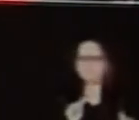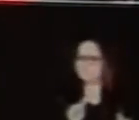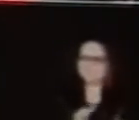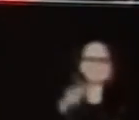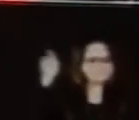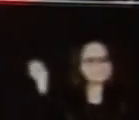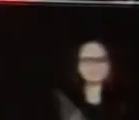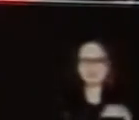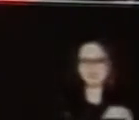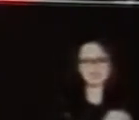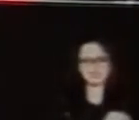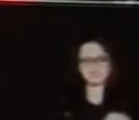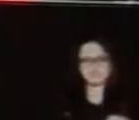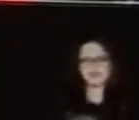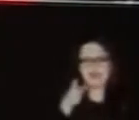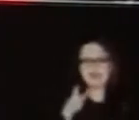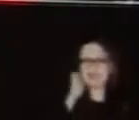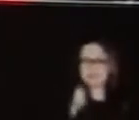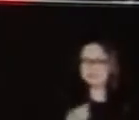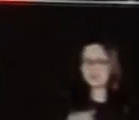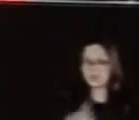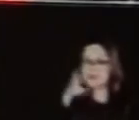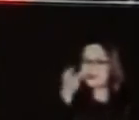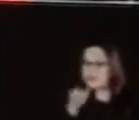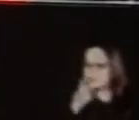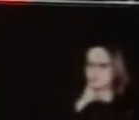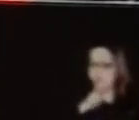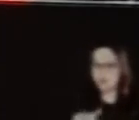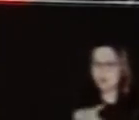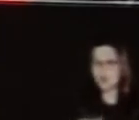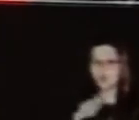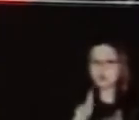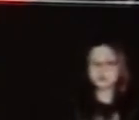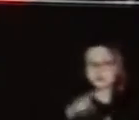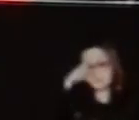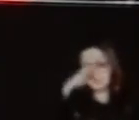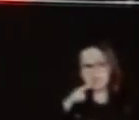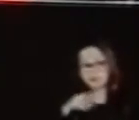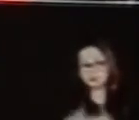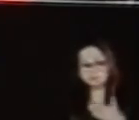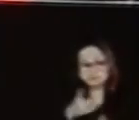impiden el renacimiento de México.